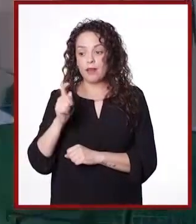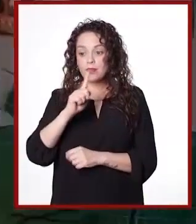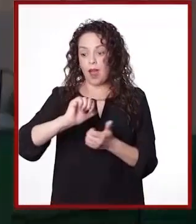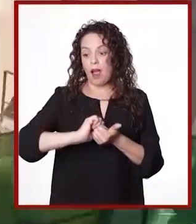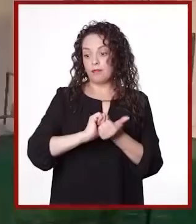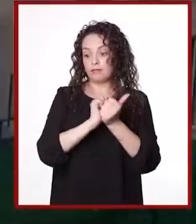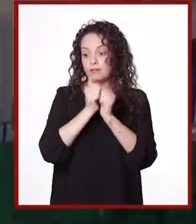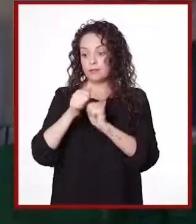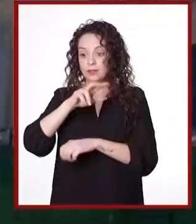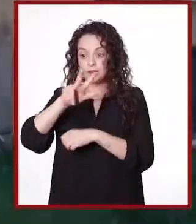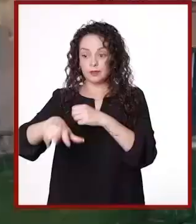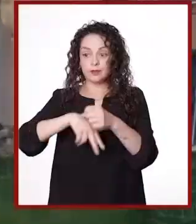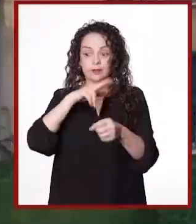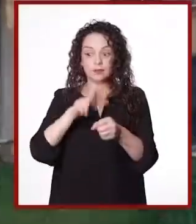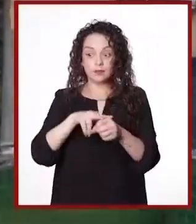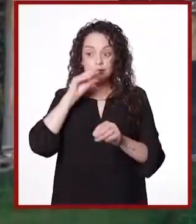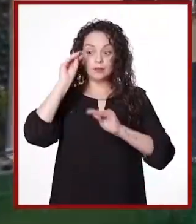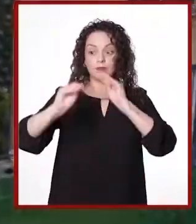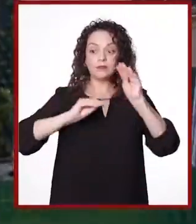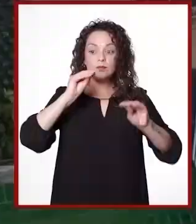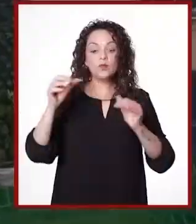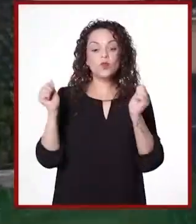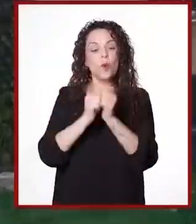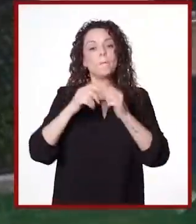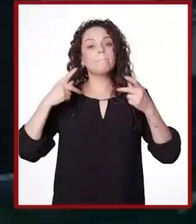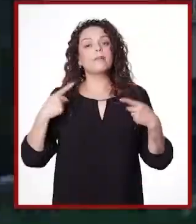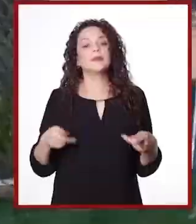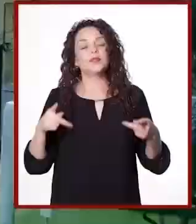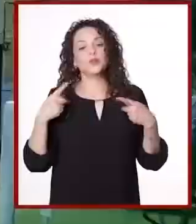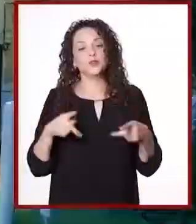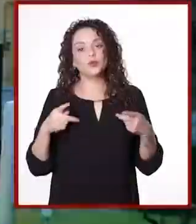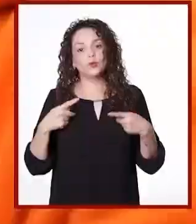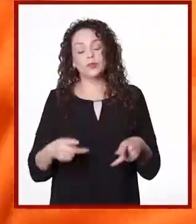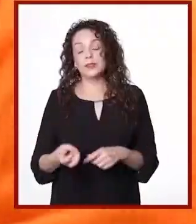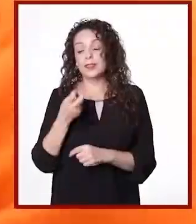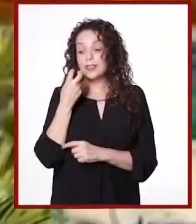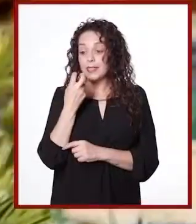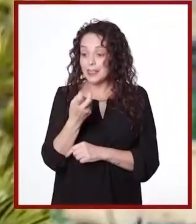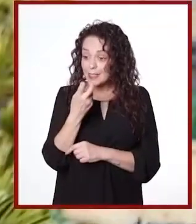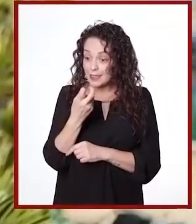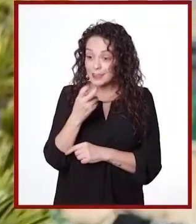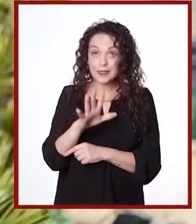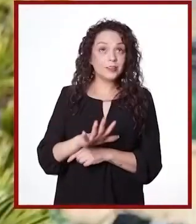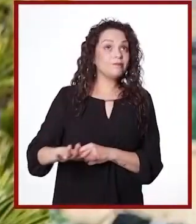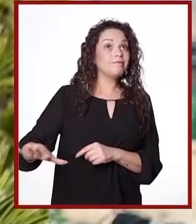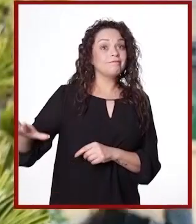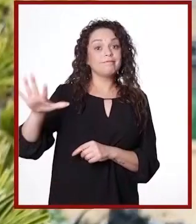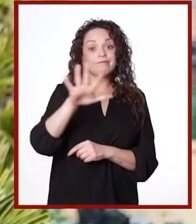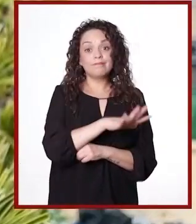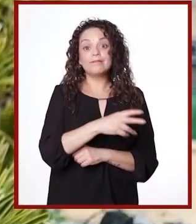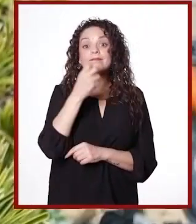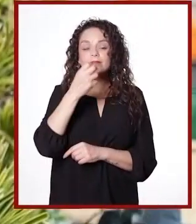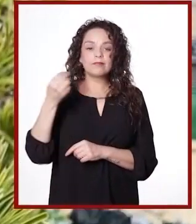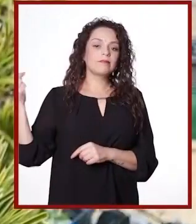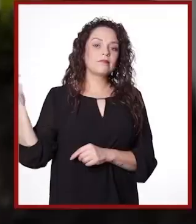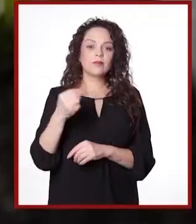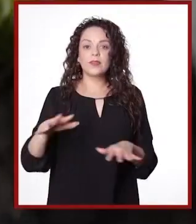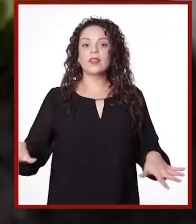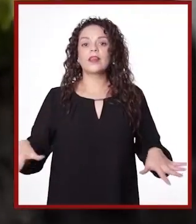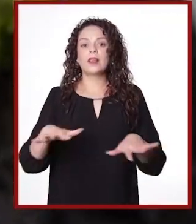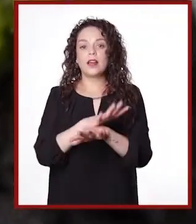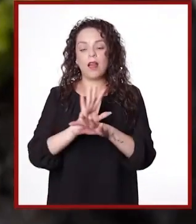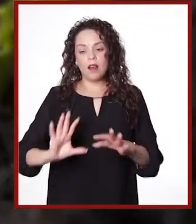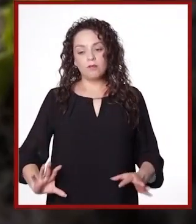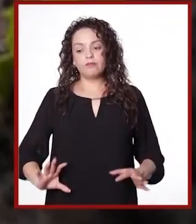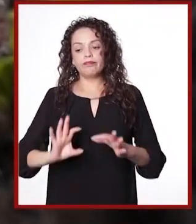naturaleza y las personas. Y ese gradiente es lo que estamos necesitando, ¿no? Unido